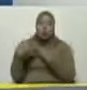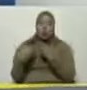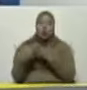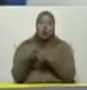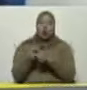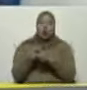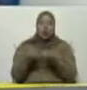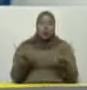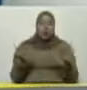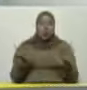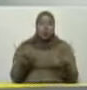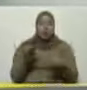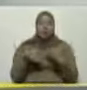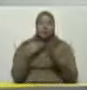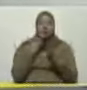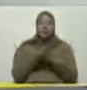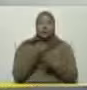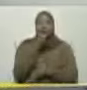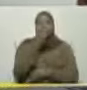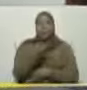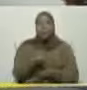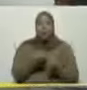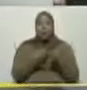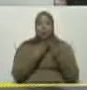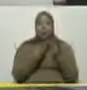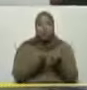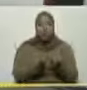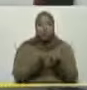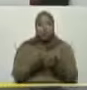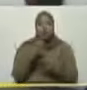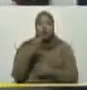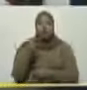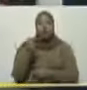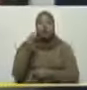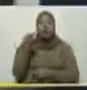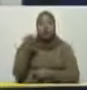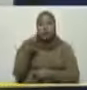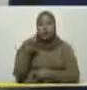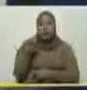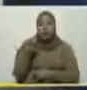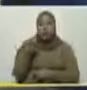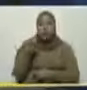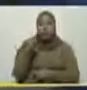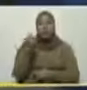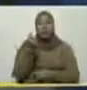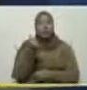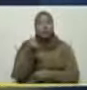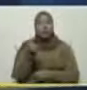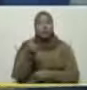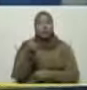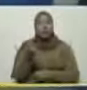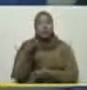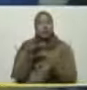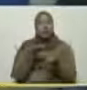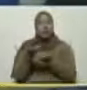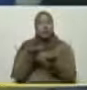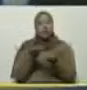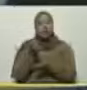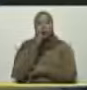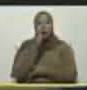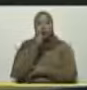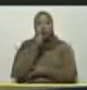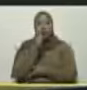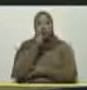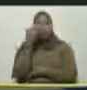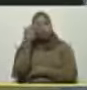liberado gracias a la buena voluntad de la caf y llegó para invertirse en el servicio de agua un saludo